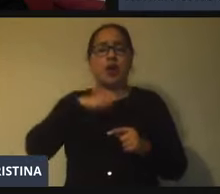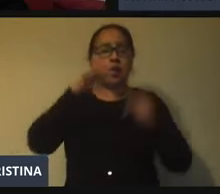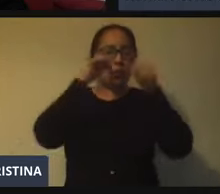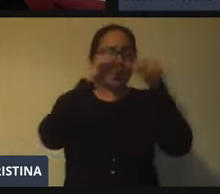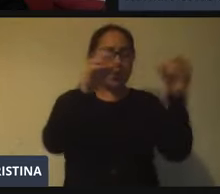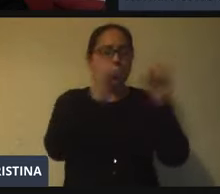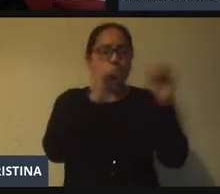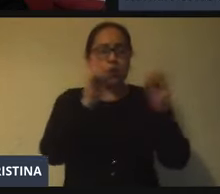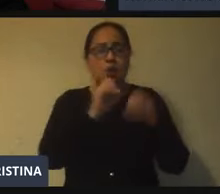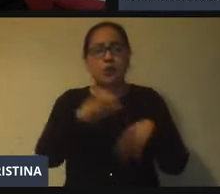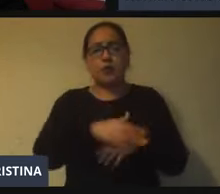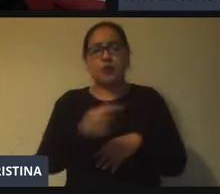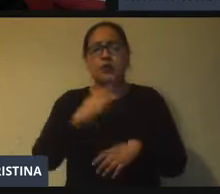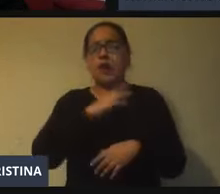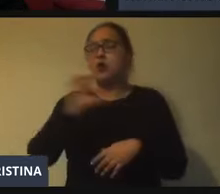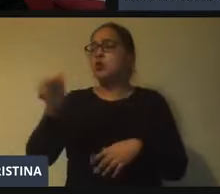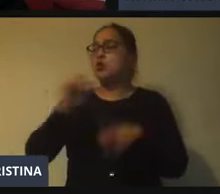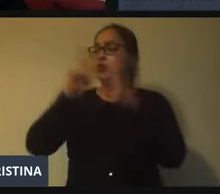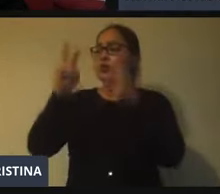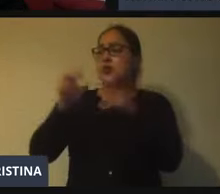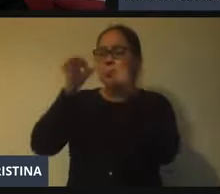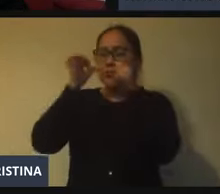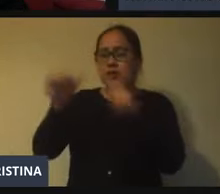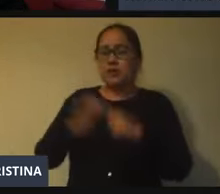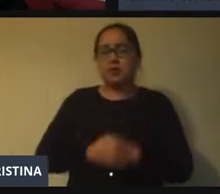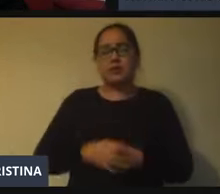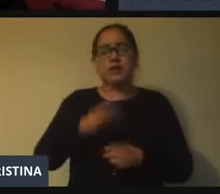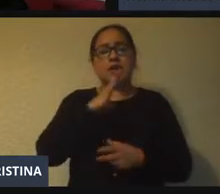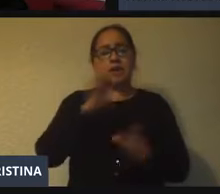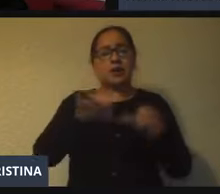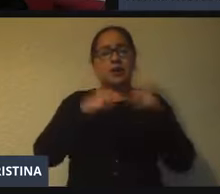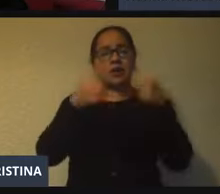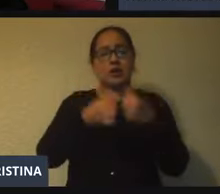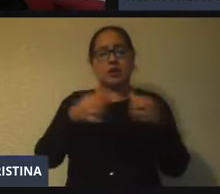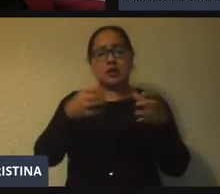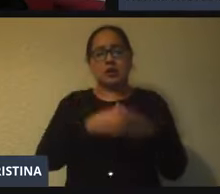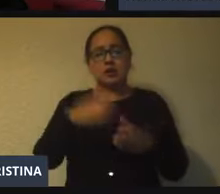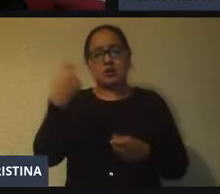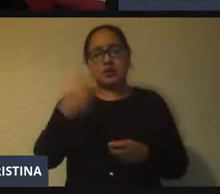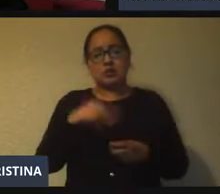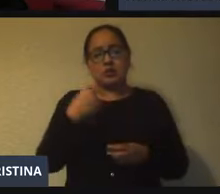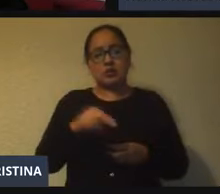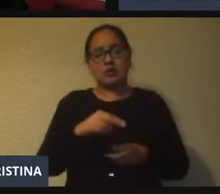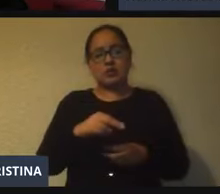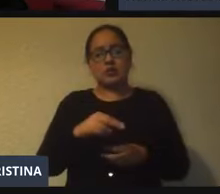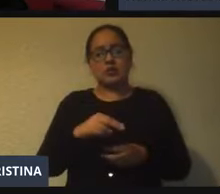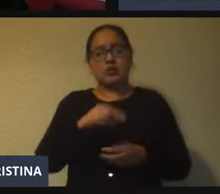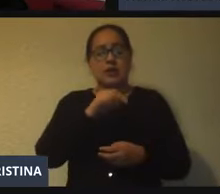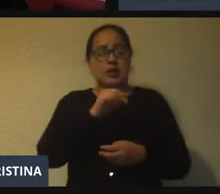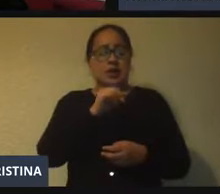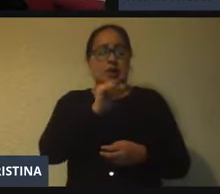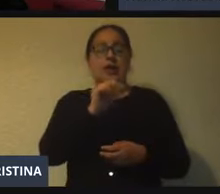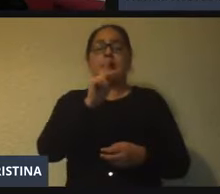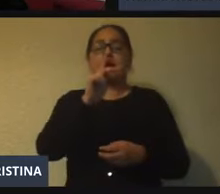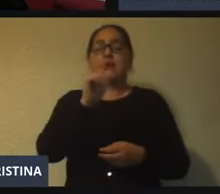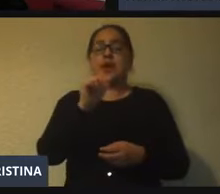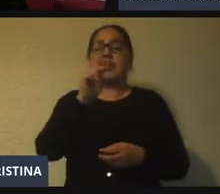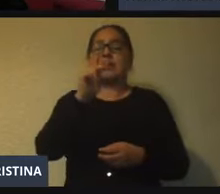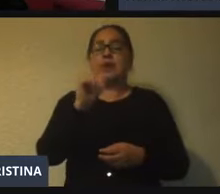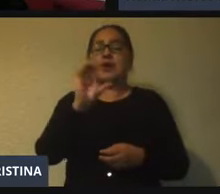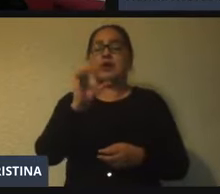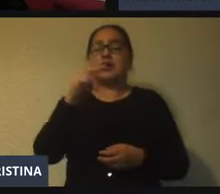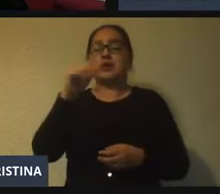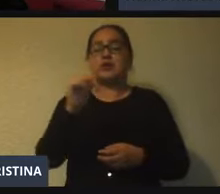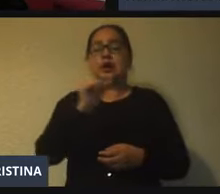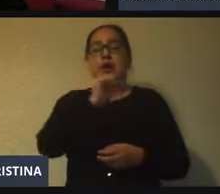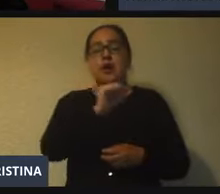temas, pudiera ser. Hay una asociación también que se llama Apapache Autismo, que ellos